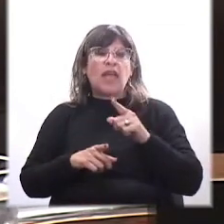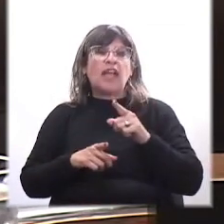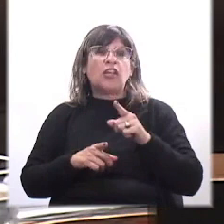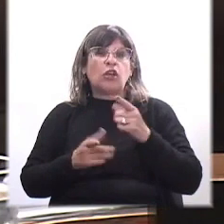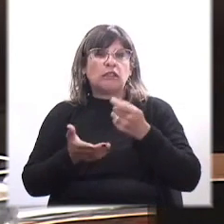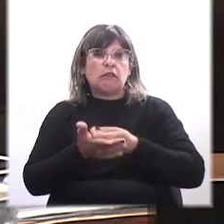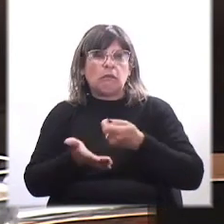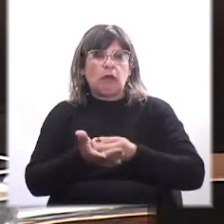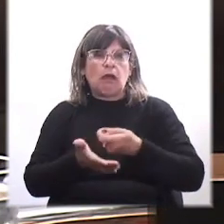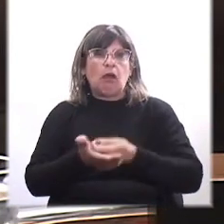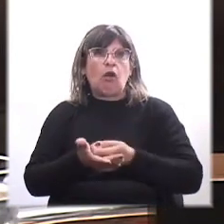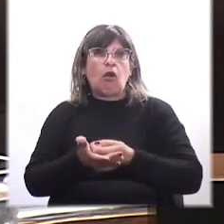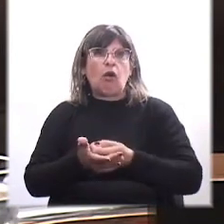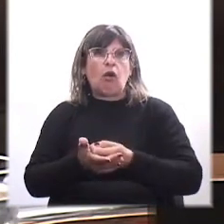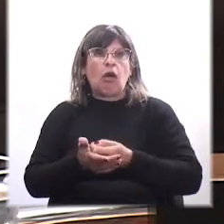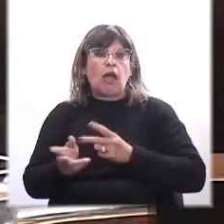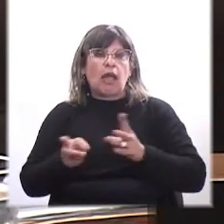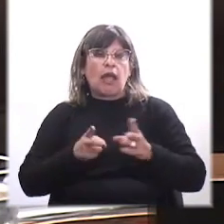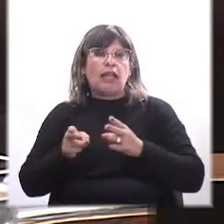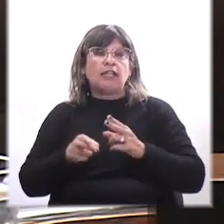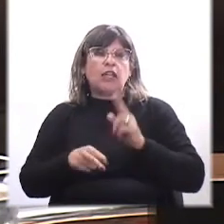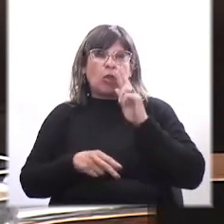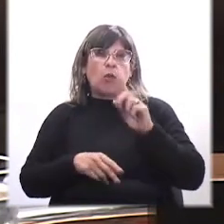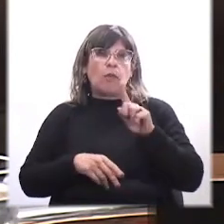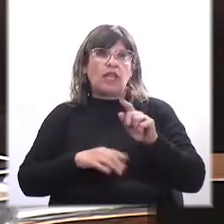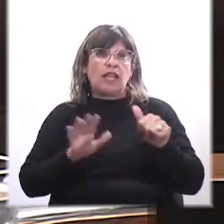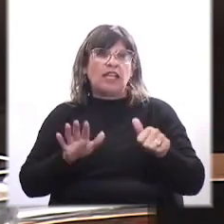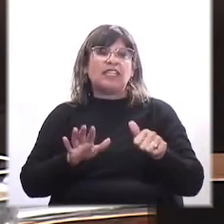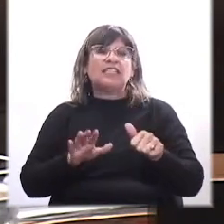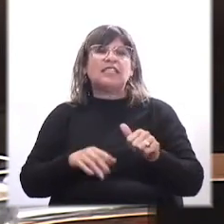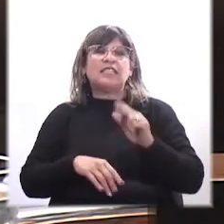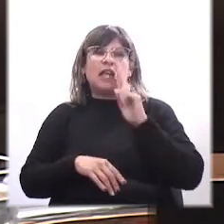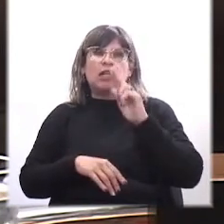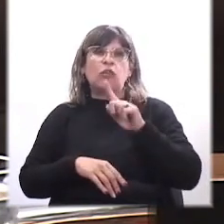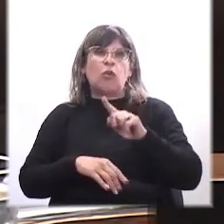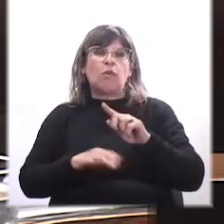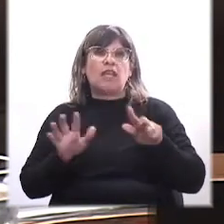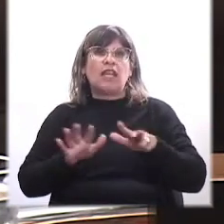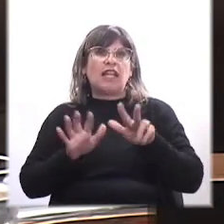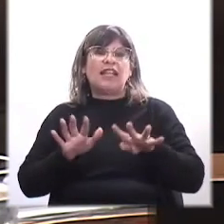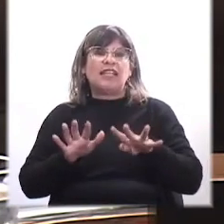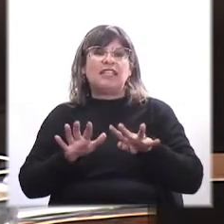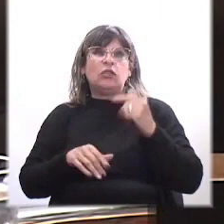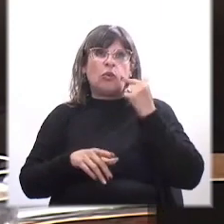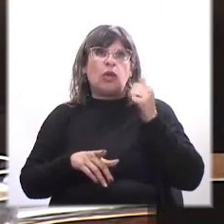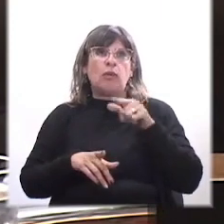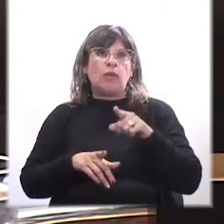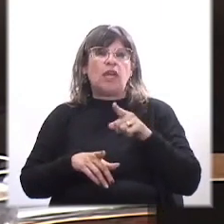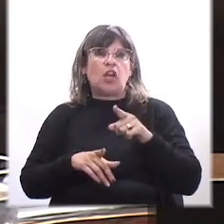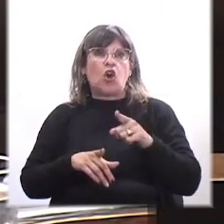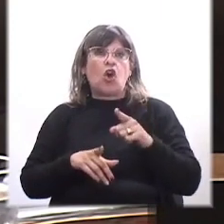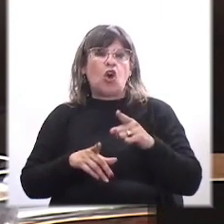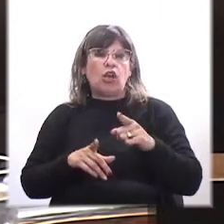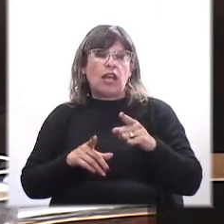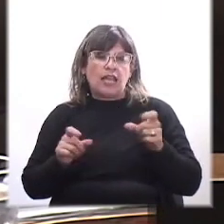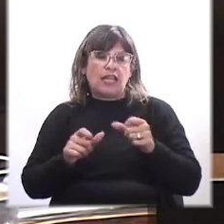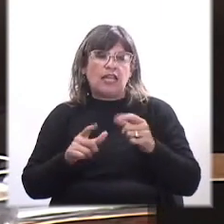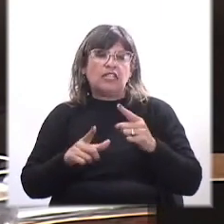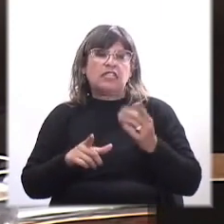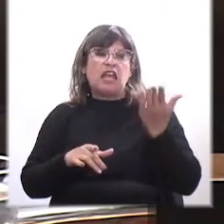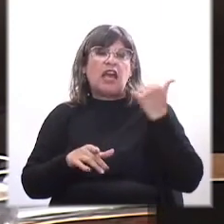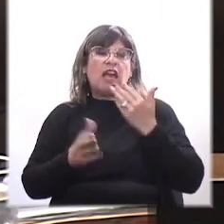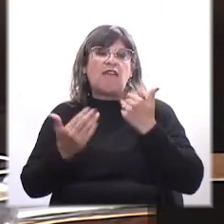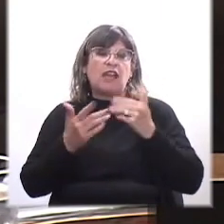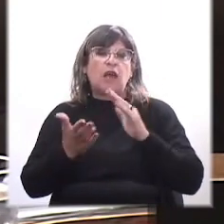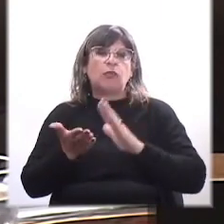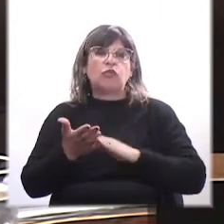abonaron entre 2016 y 2019 con el producido de la ejecución de la garantía ya referida.